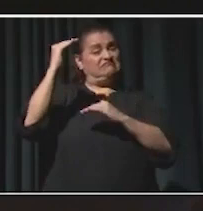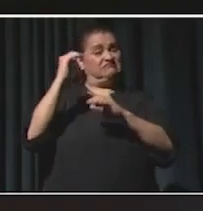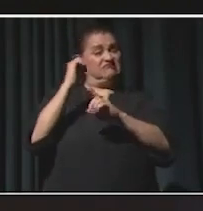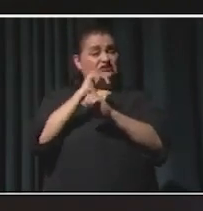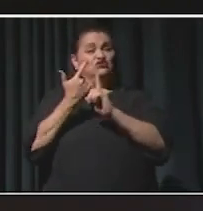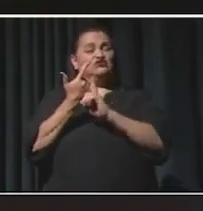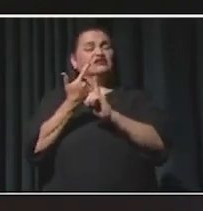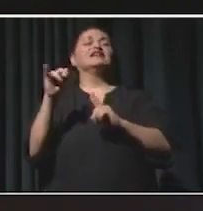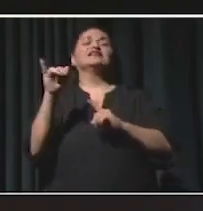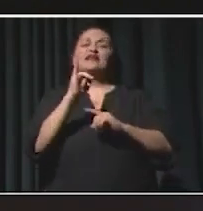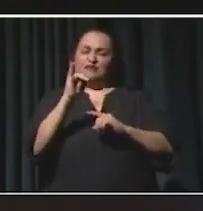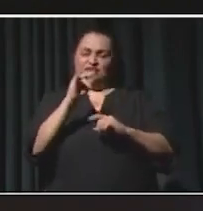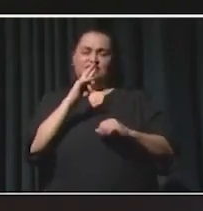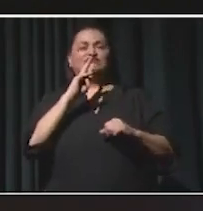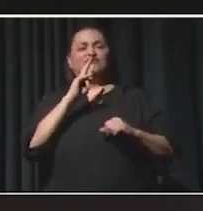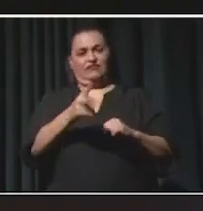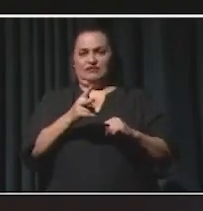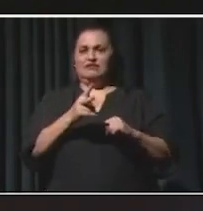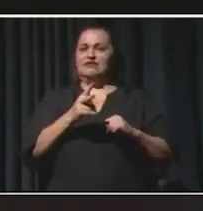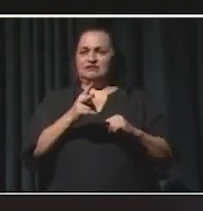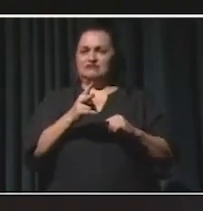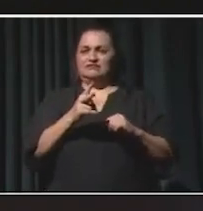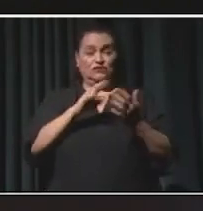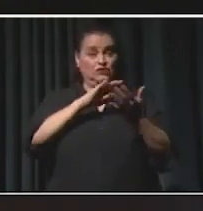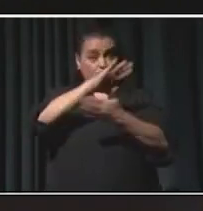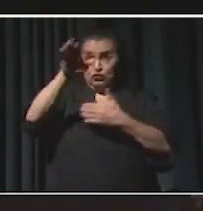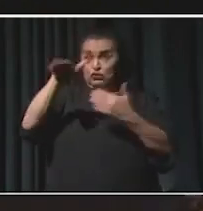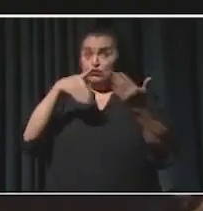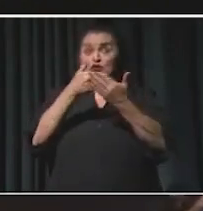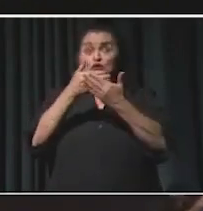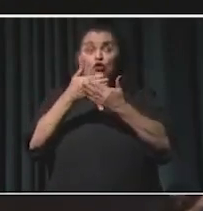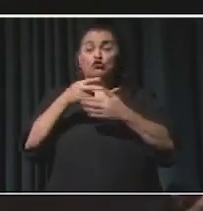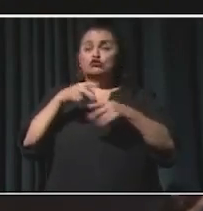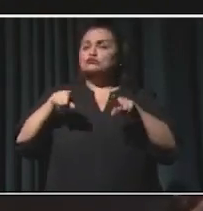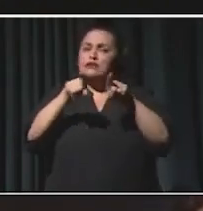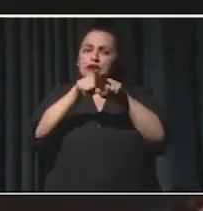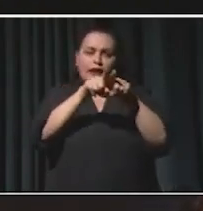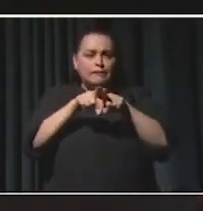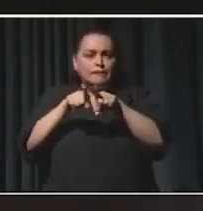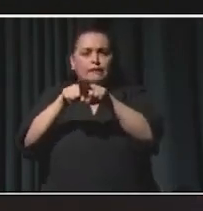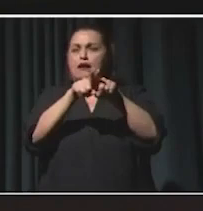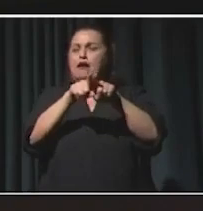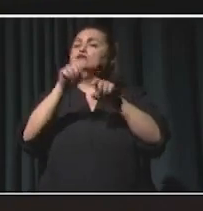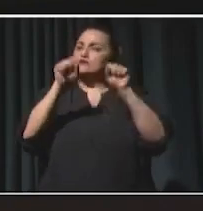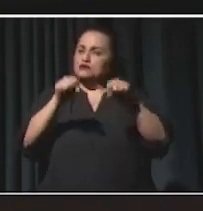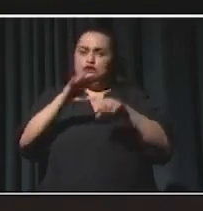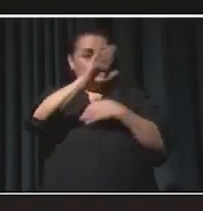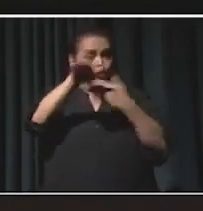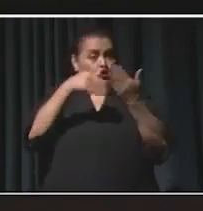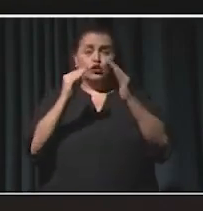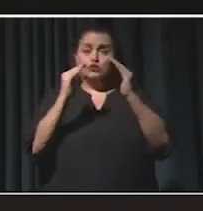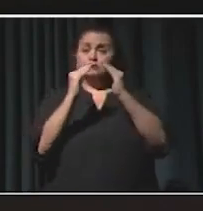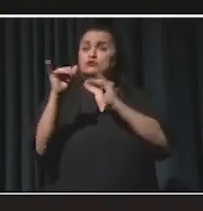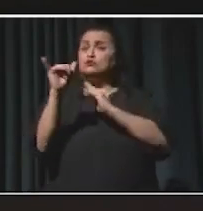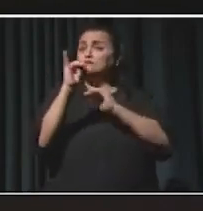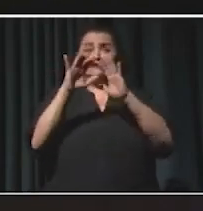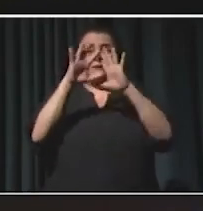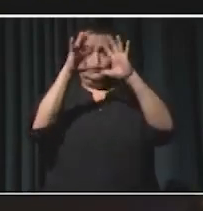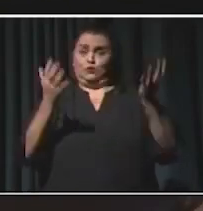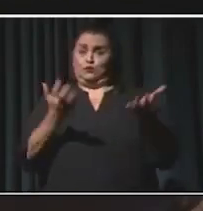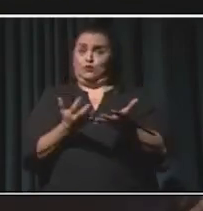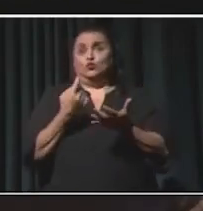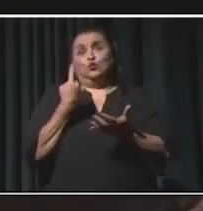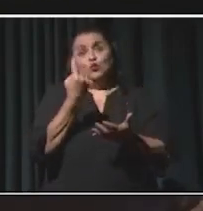realidad. Y todos somos hermanos y todos vivimos en el mismo planeta y solo tenemos uno.